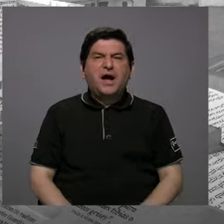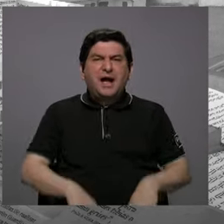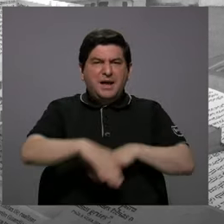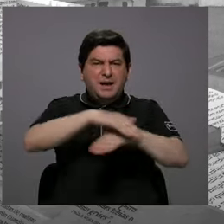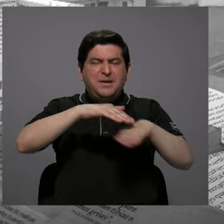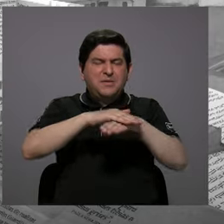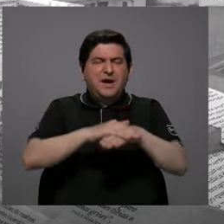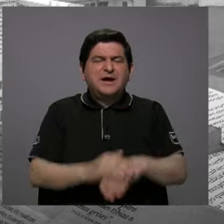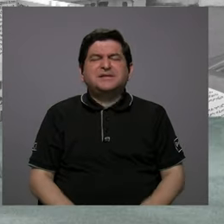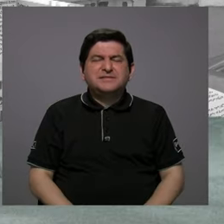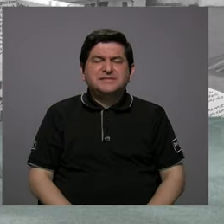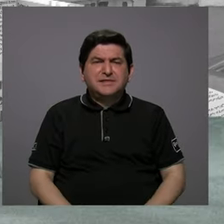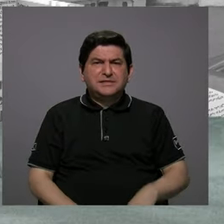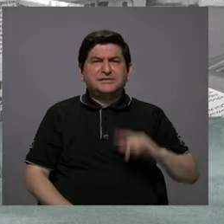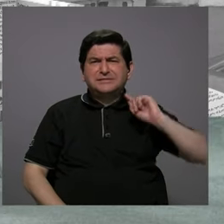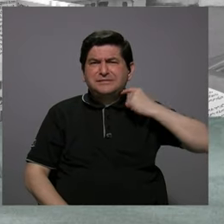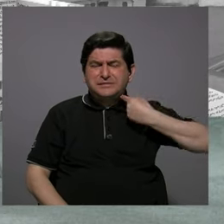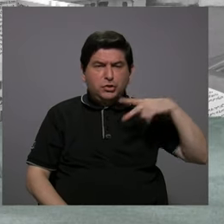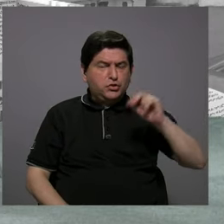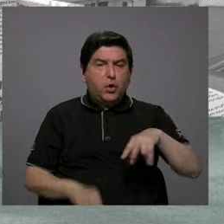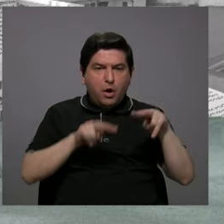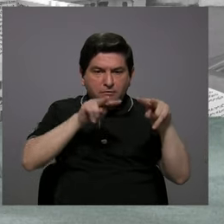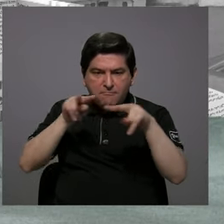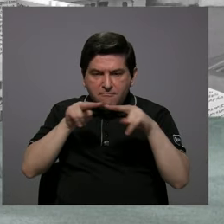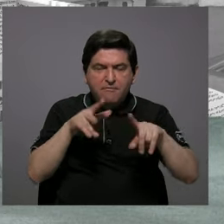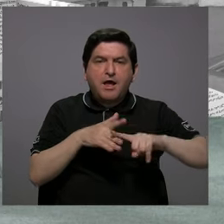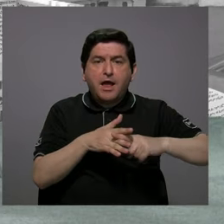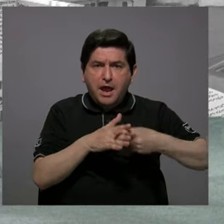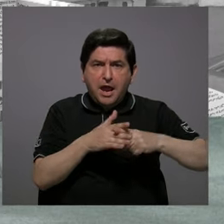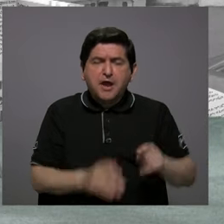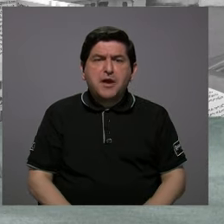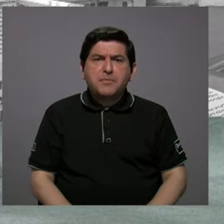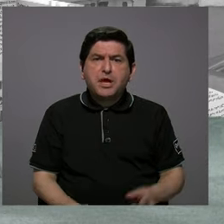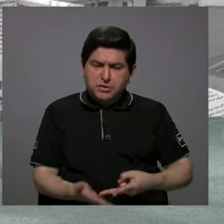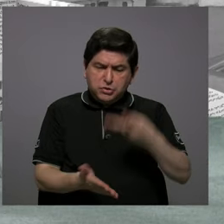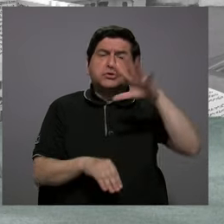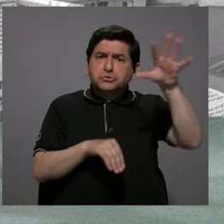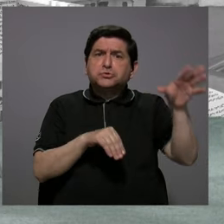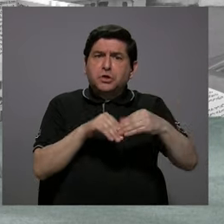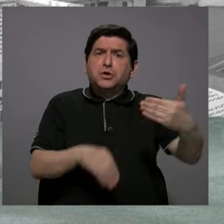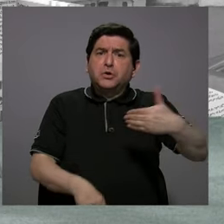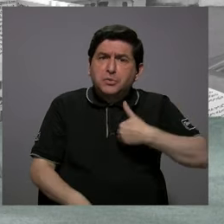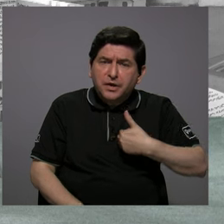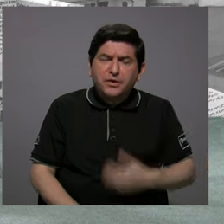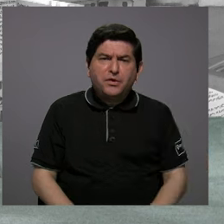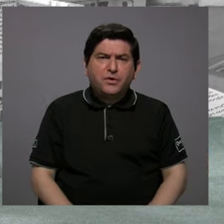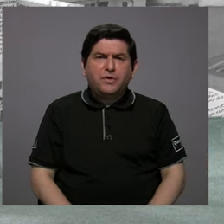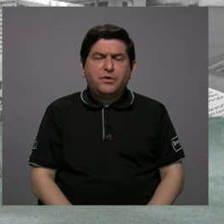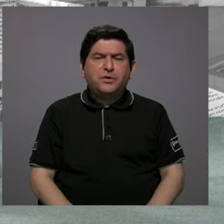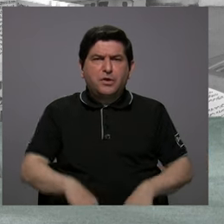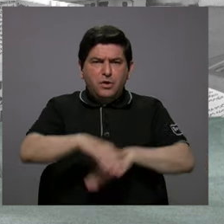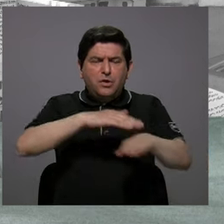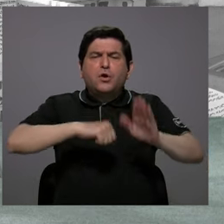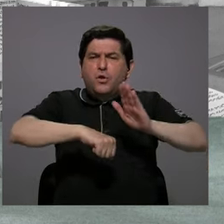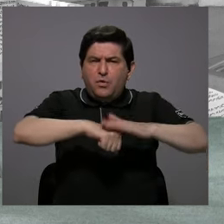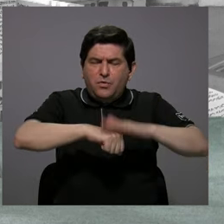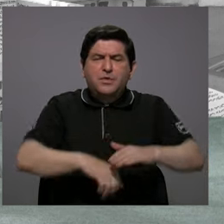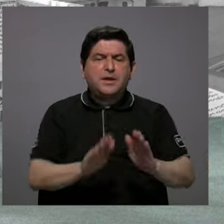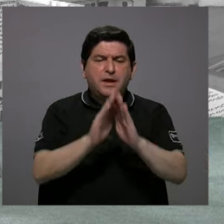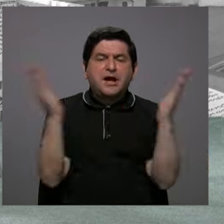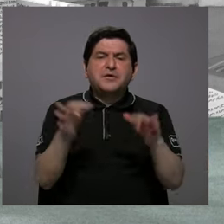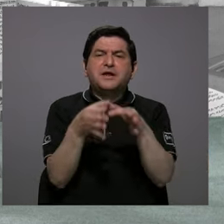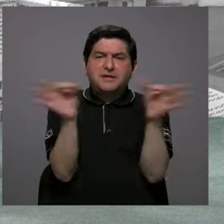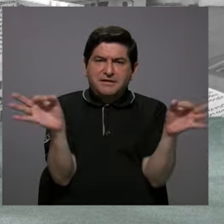altos costos sino que la vigilancia se puede hacer con herramientas de mucho valor agregado como una base de patente que es abierta y